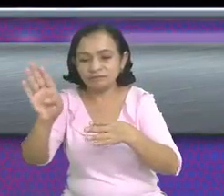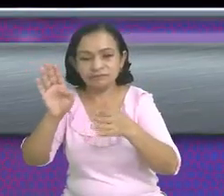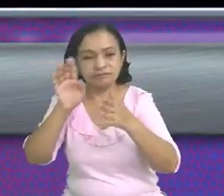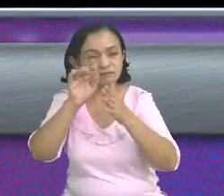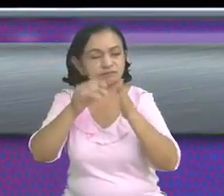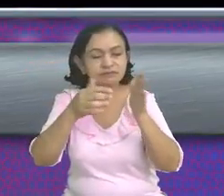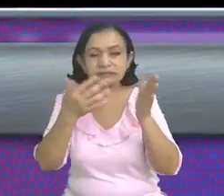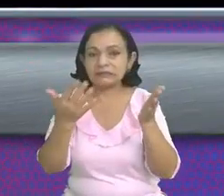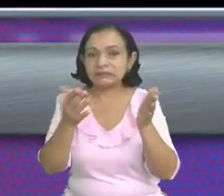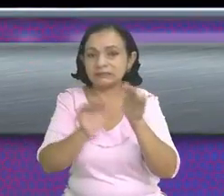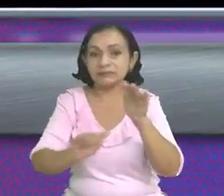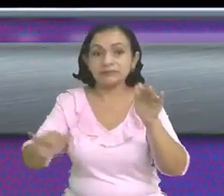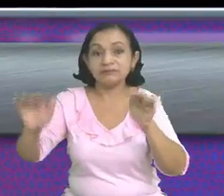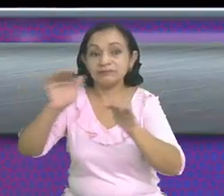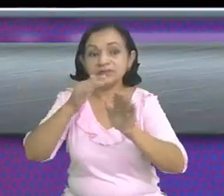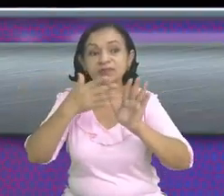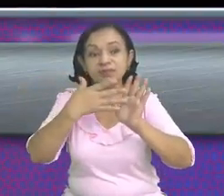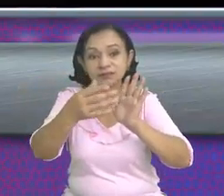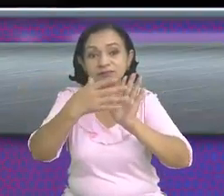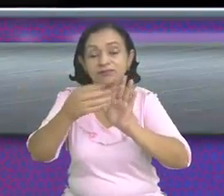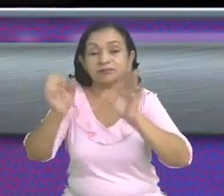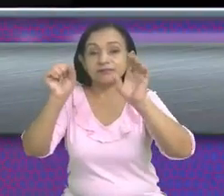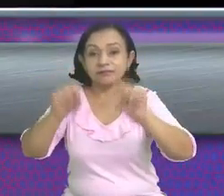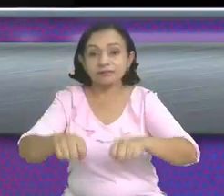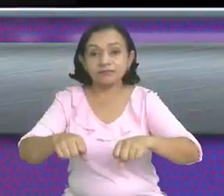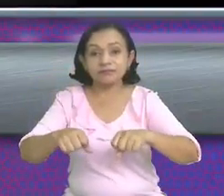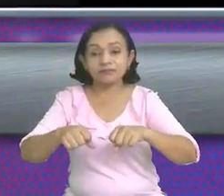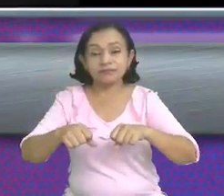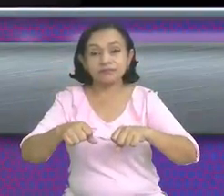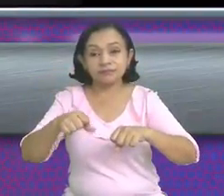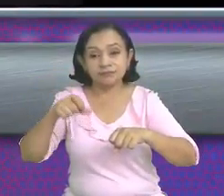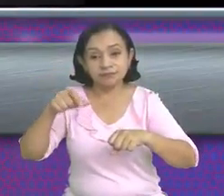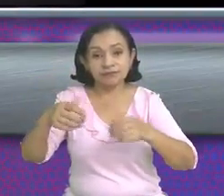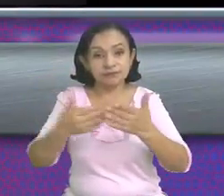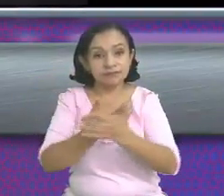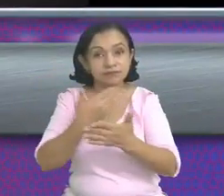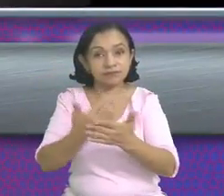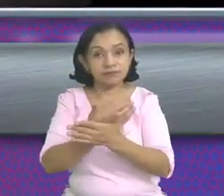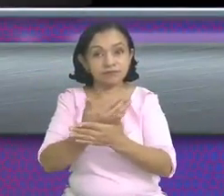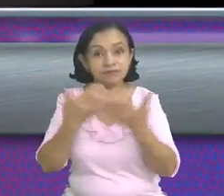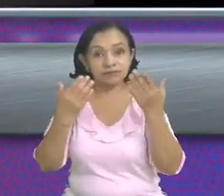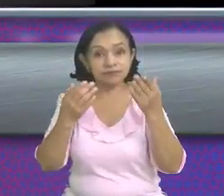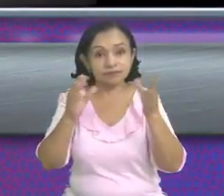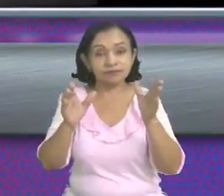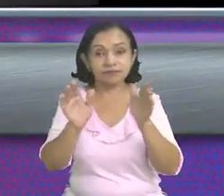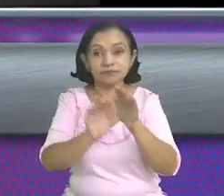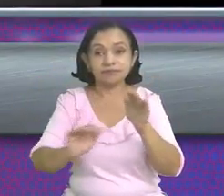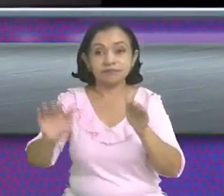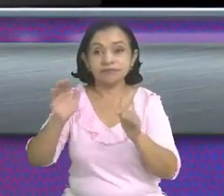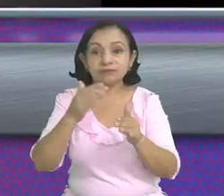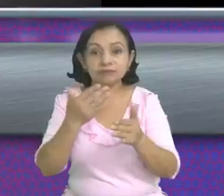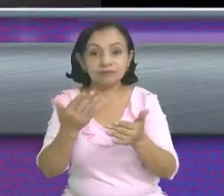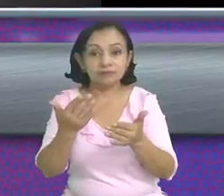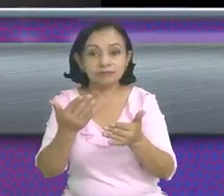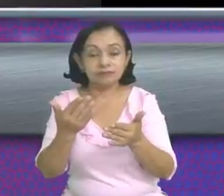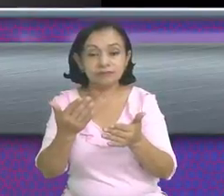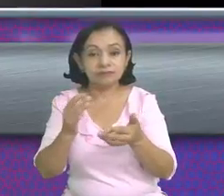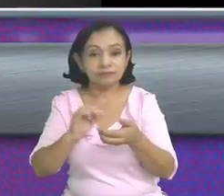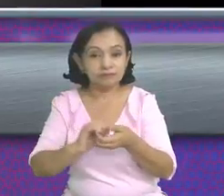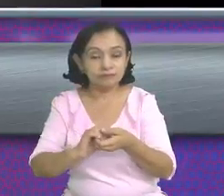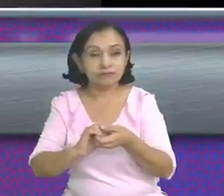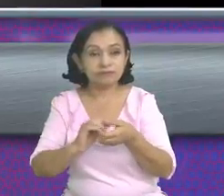les vuelve un poco más amplio, ¿verdad? No. Y ahorita, por ejemplo, en esta etapa, una de las cosas que pega duro, por ejemplo, pueden ser las anorexias o